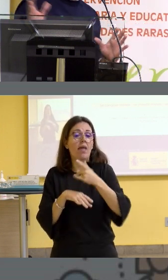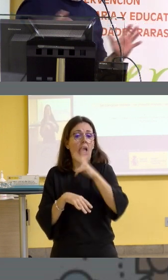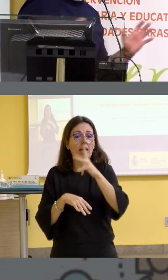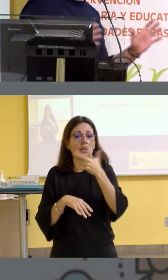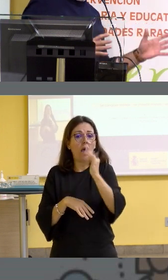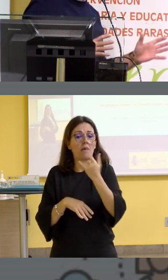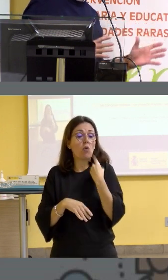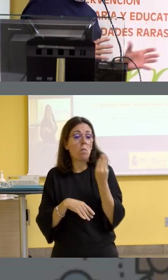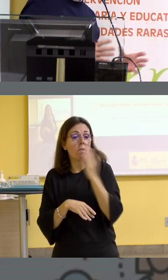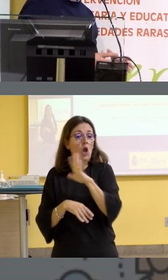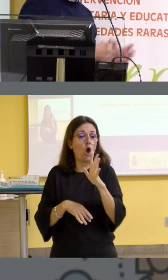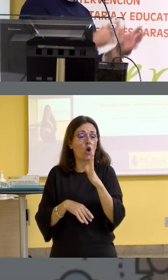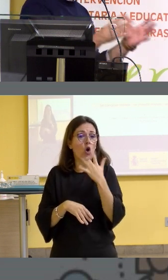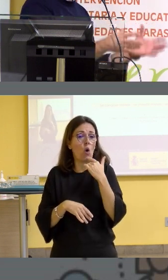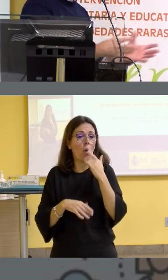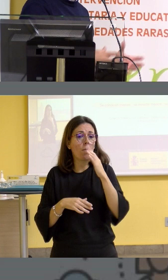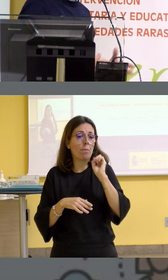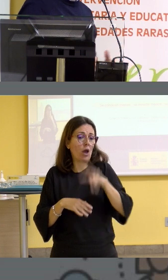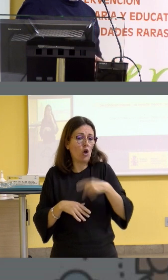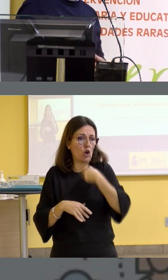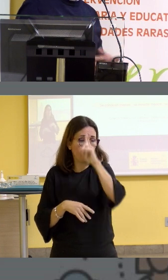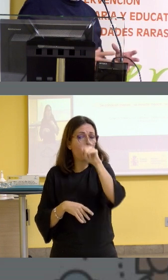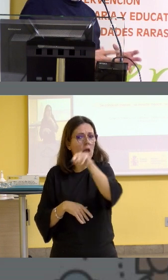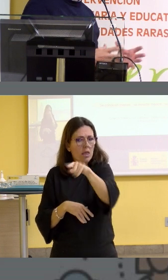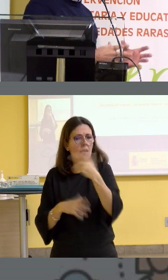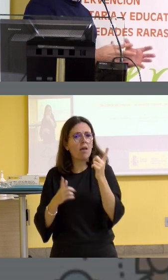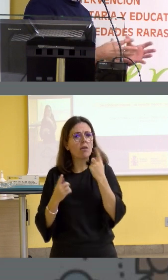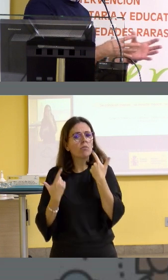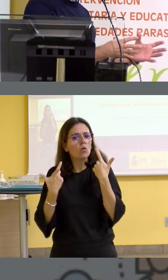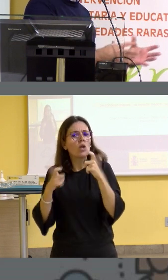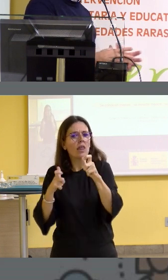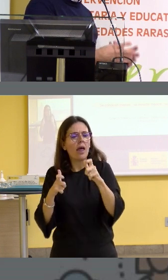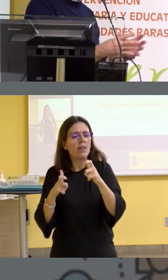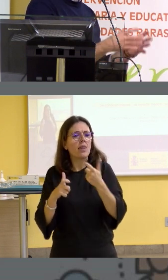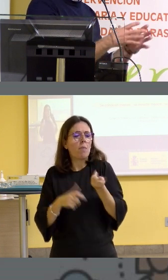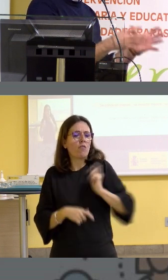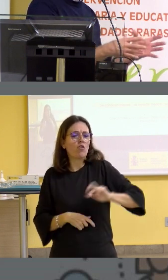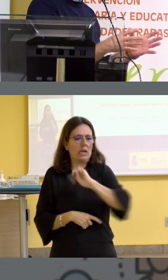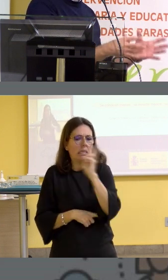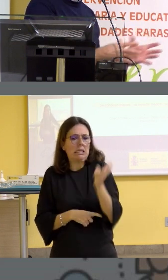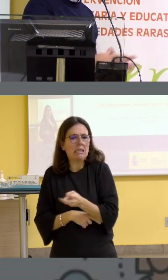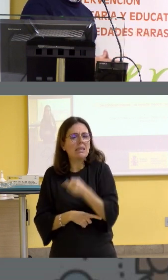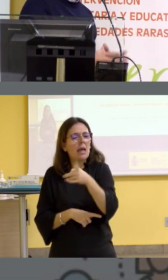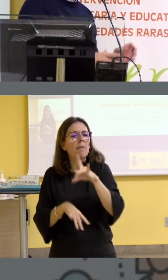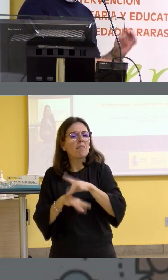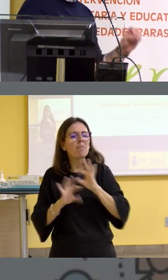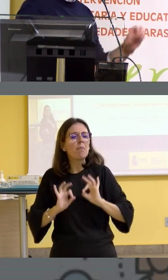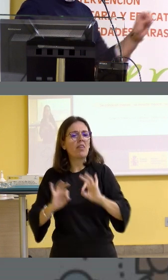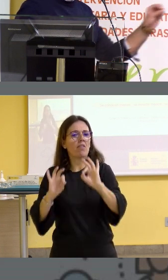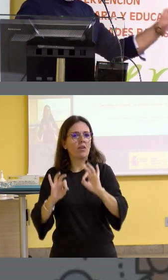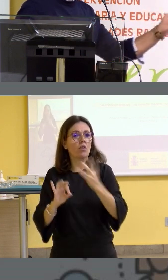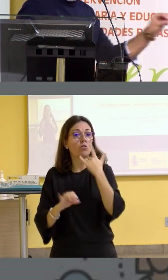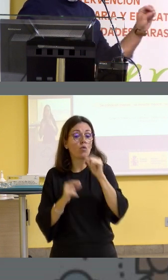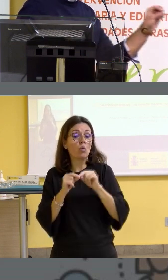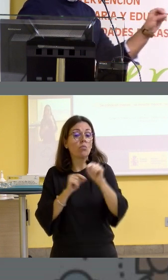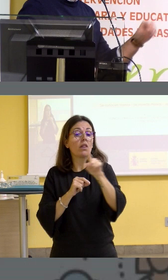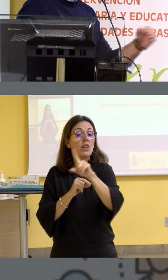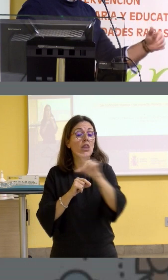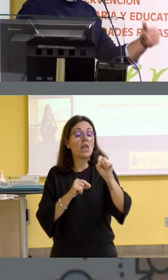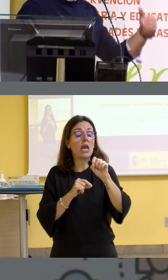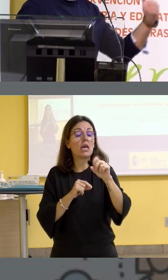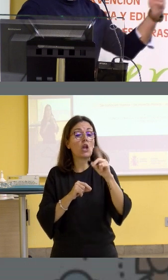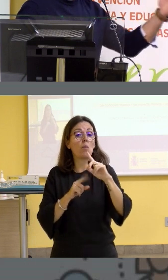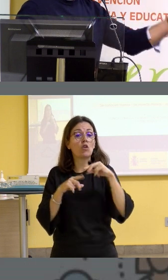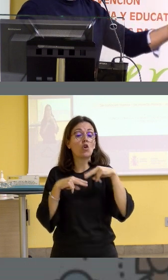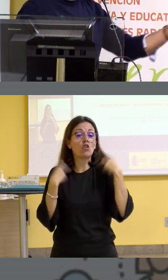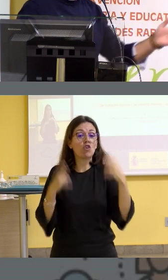somos mejores o peores que otros, pero allí te va a poder atender a una unidad multidisciplinar dedicada específicamente a esta enfermedad. Si vives a 100 kilómetros en Girona o